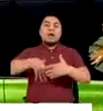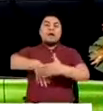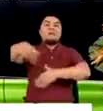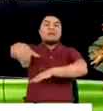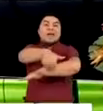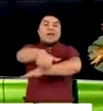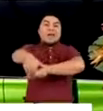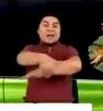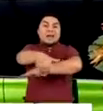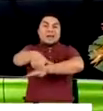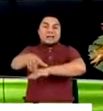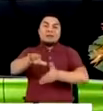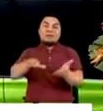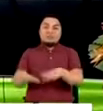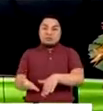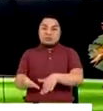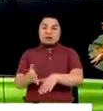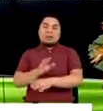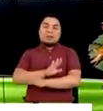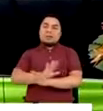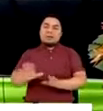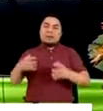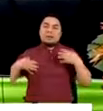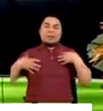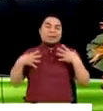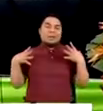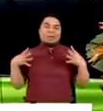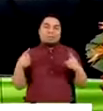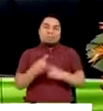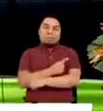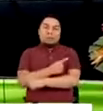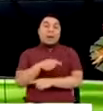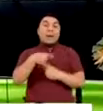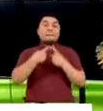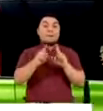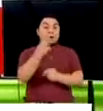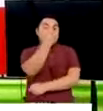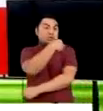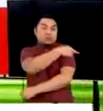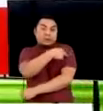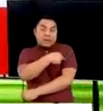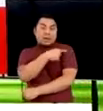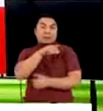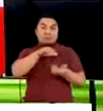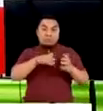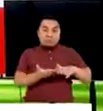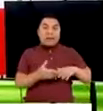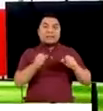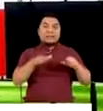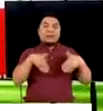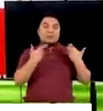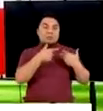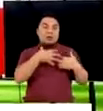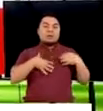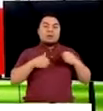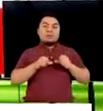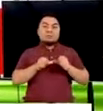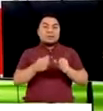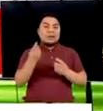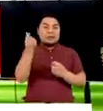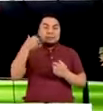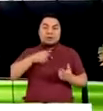ya los órganos dejan de funcionar. Por eso lo que hacemos, estando en hospitales, mantener los órganos que pueden estar hasta 24, 48